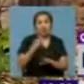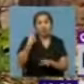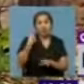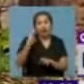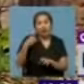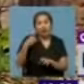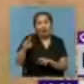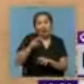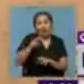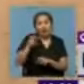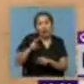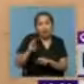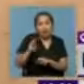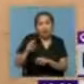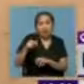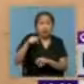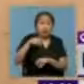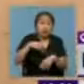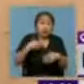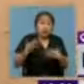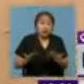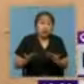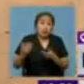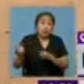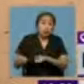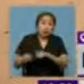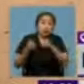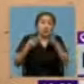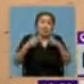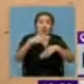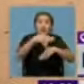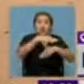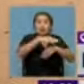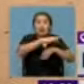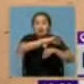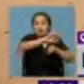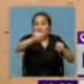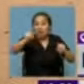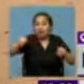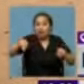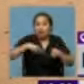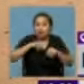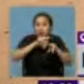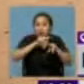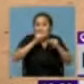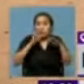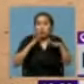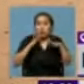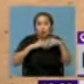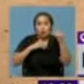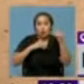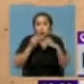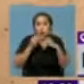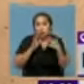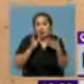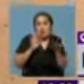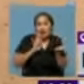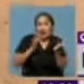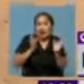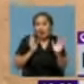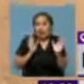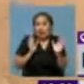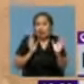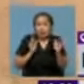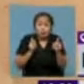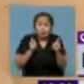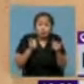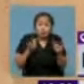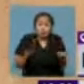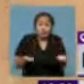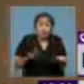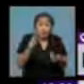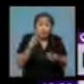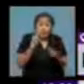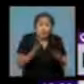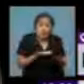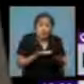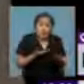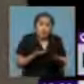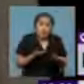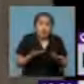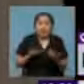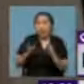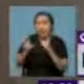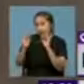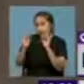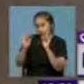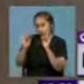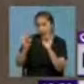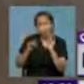Pueyrredón, Presidente Perón, Río Bamba, General Sabio y Galán. Seguimos transformando la ciudad. Municipalidad